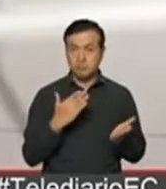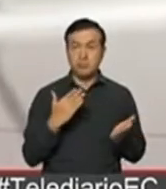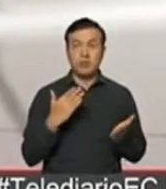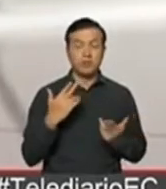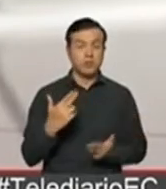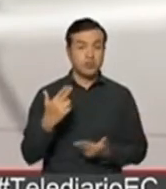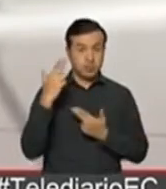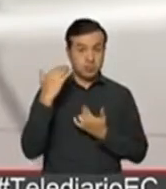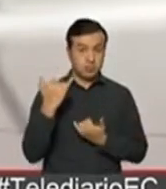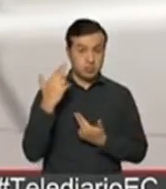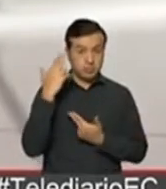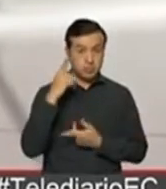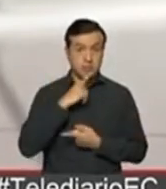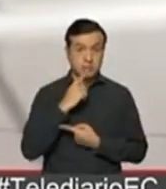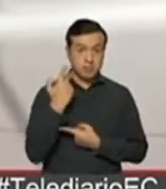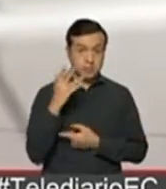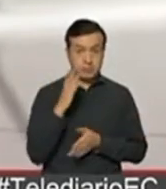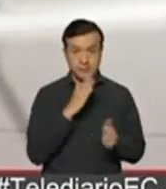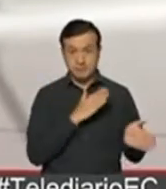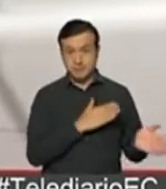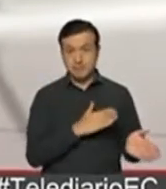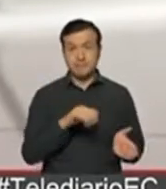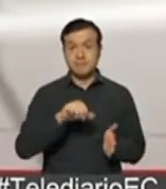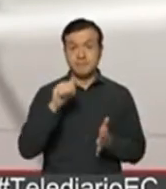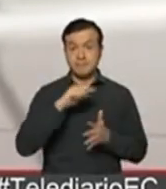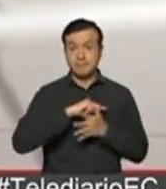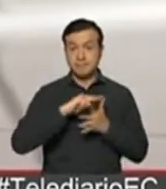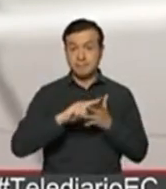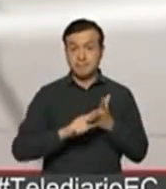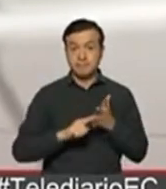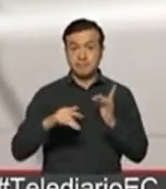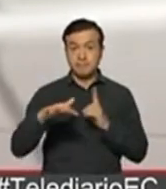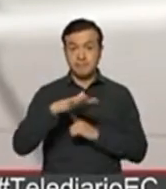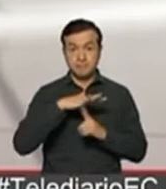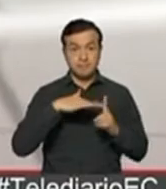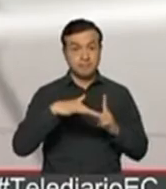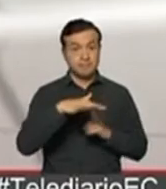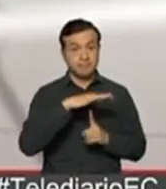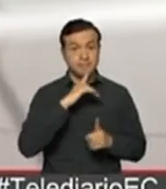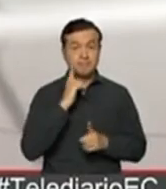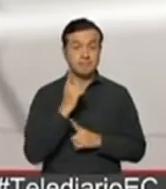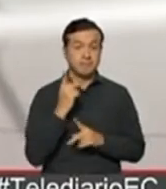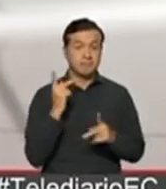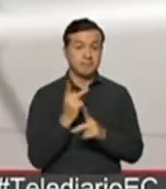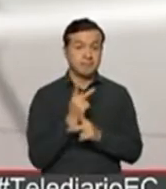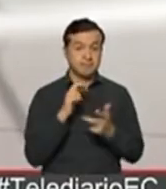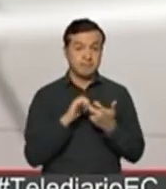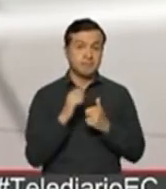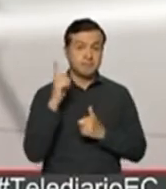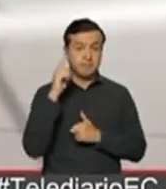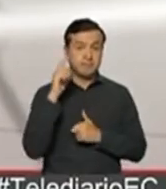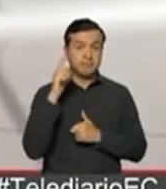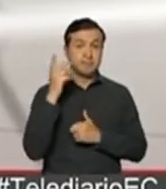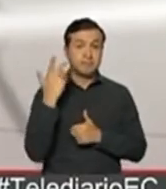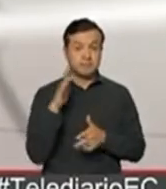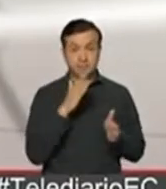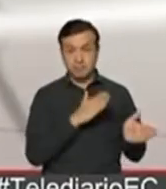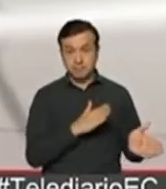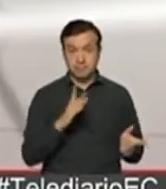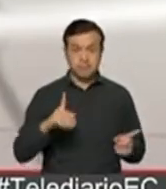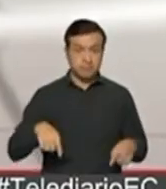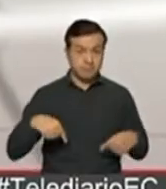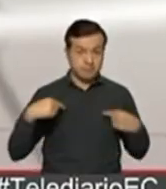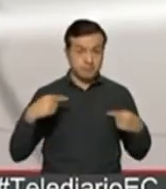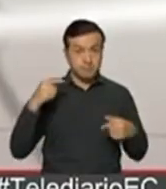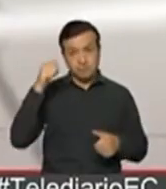presente somos preparados para otro tipo de escenarios para otro tipo de amenazas en nuestro entrenamiento diario